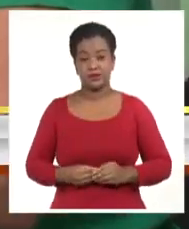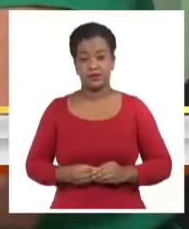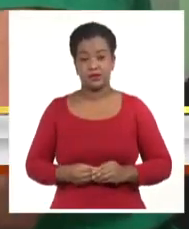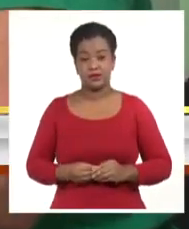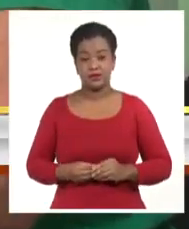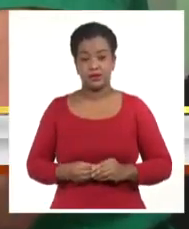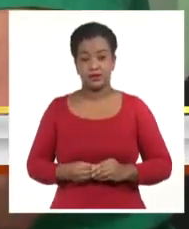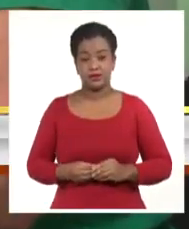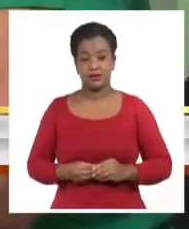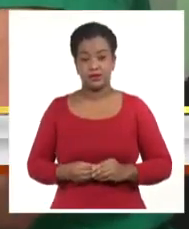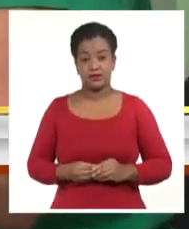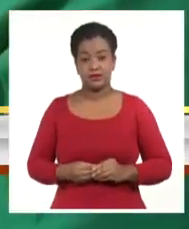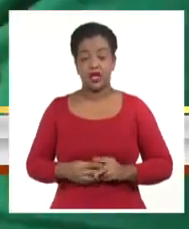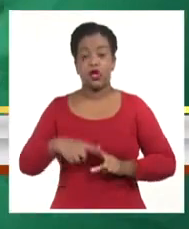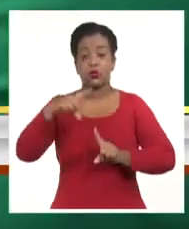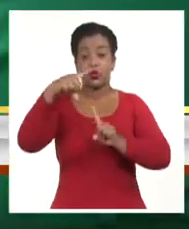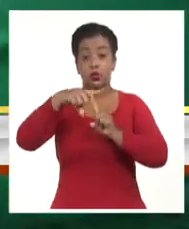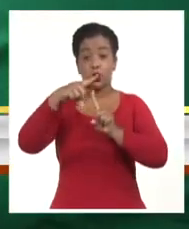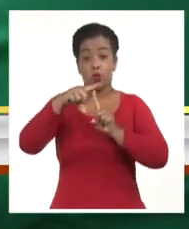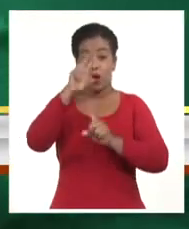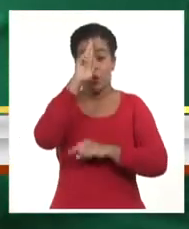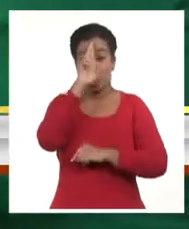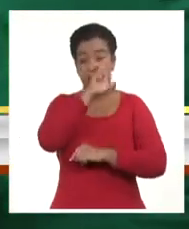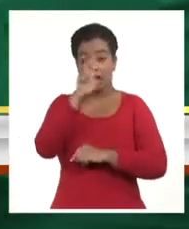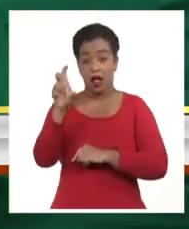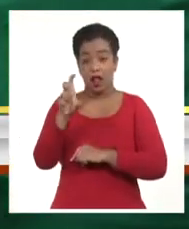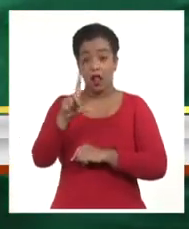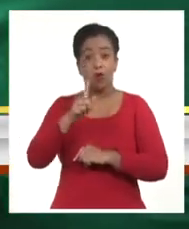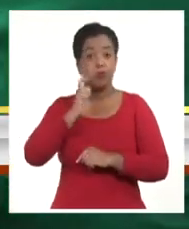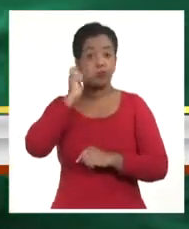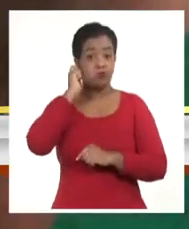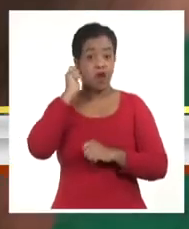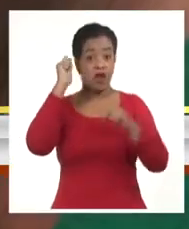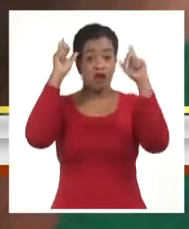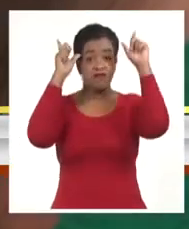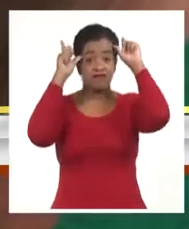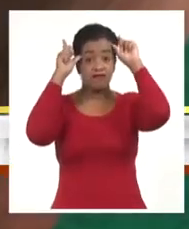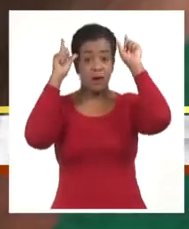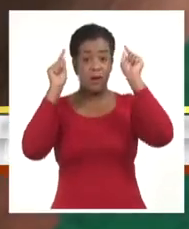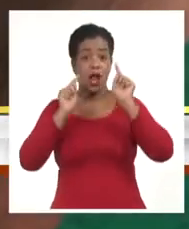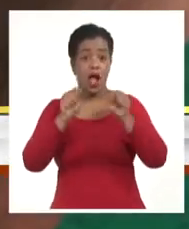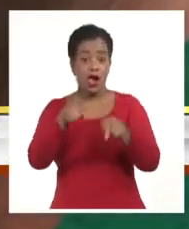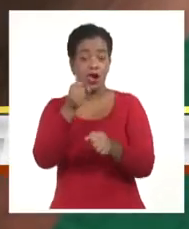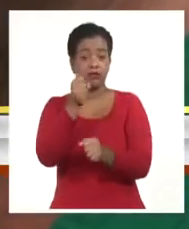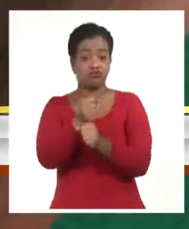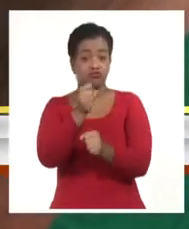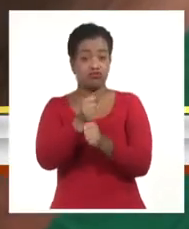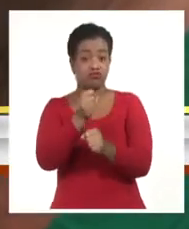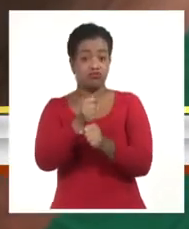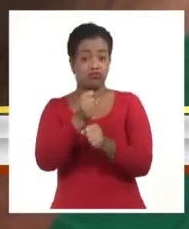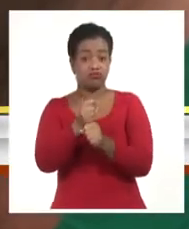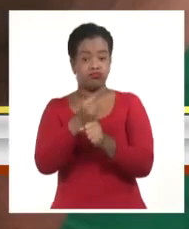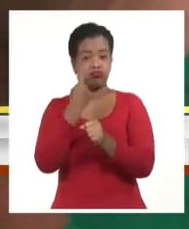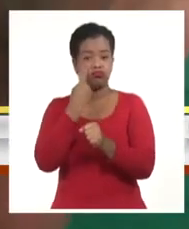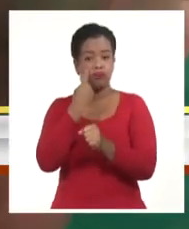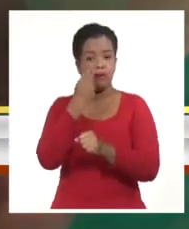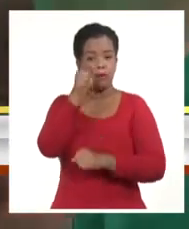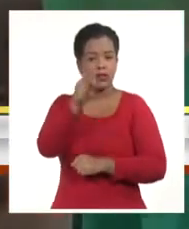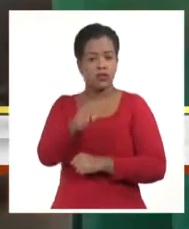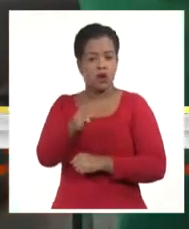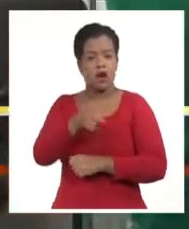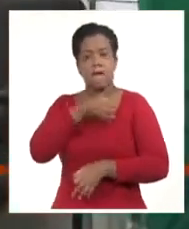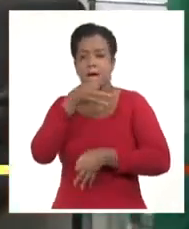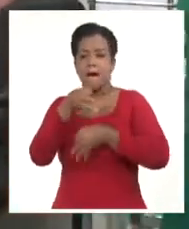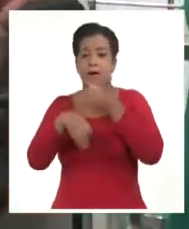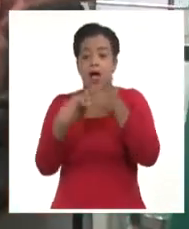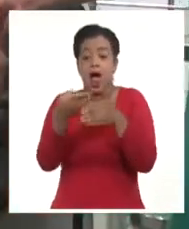Serna, de la ciudad de Las Tunas, la licenciada en enfermería Maribel Aleaga Labrada orienta a los pacientes antes